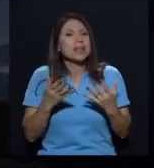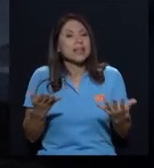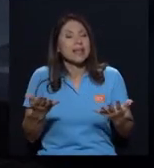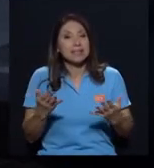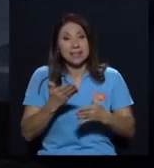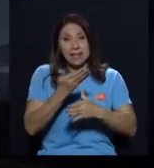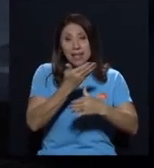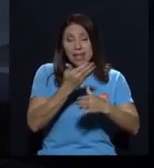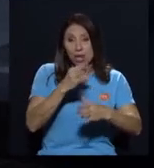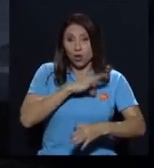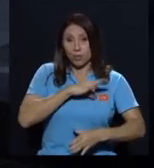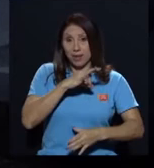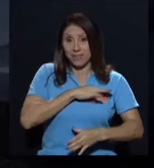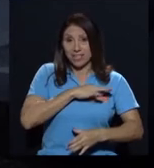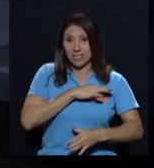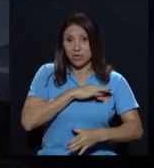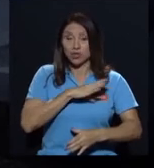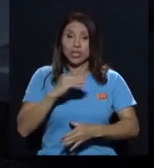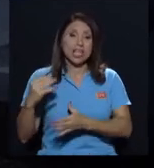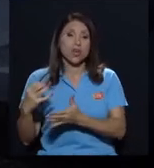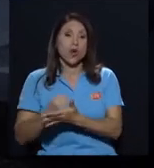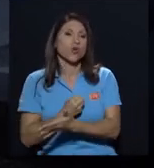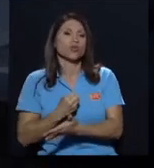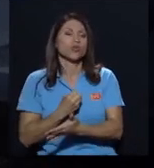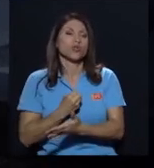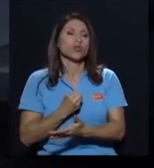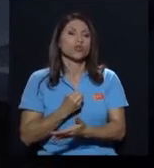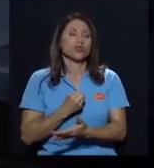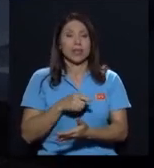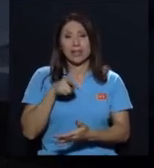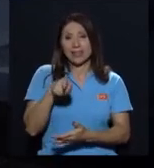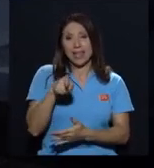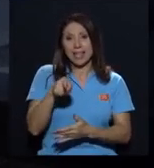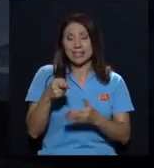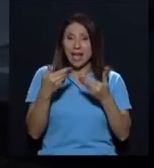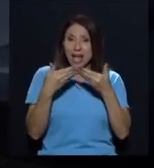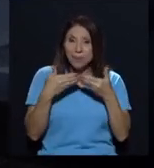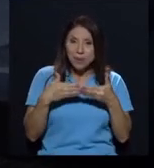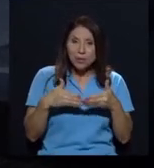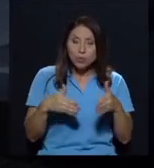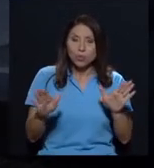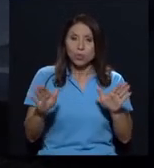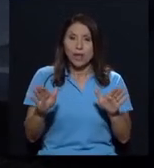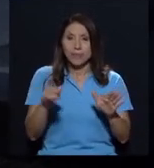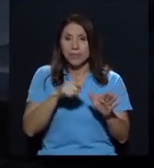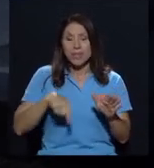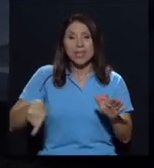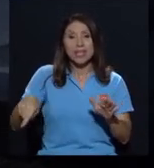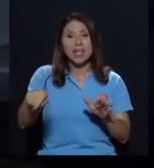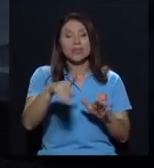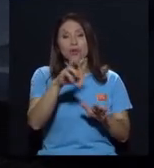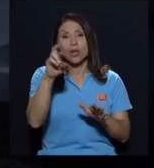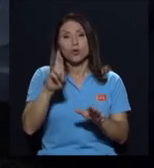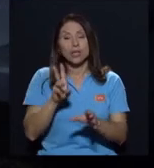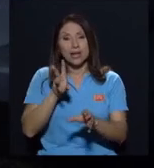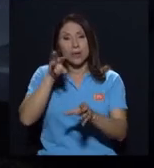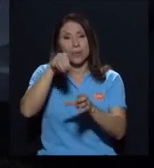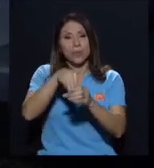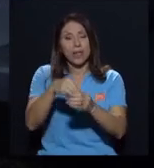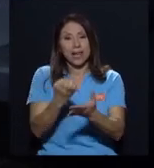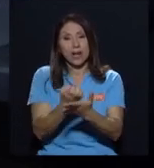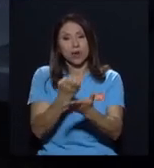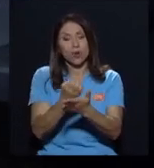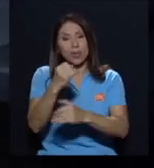los beneficios y los costos que tiene esa apertura y esa inserción de costa rica en la economía internacional